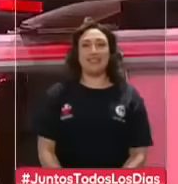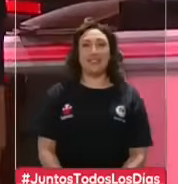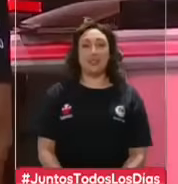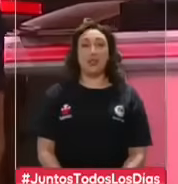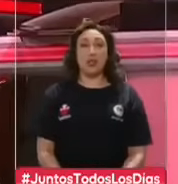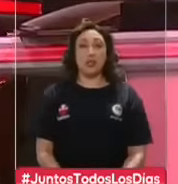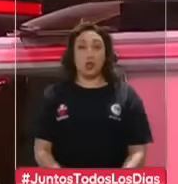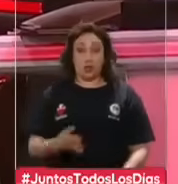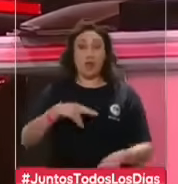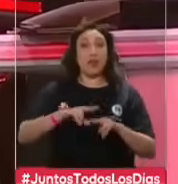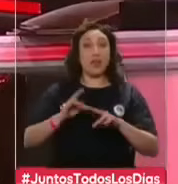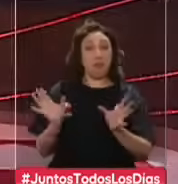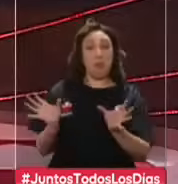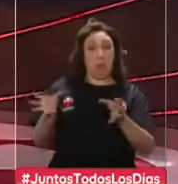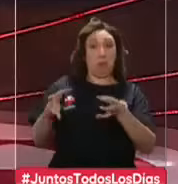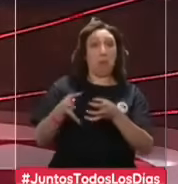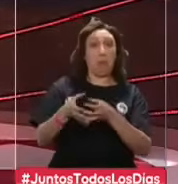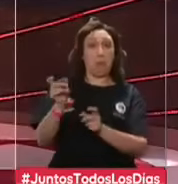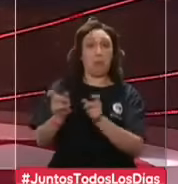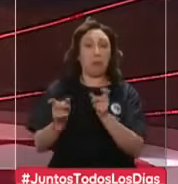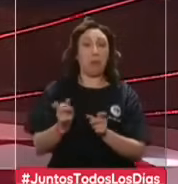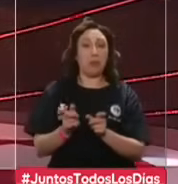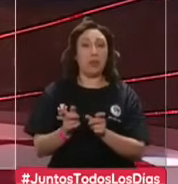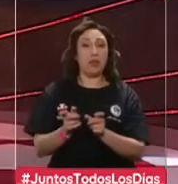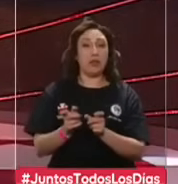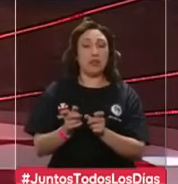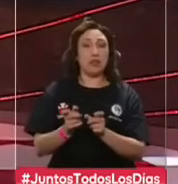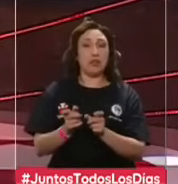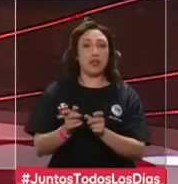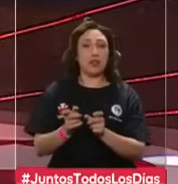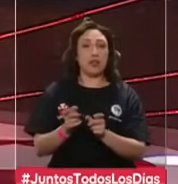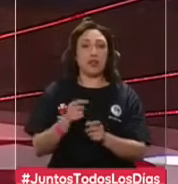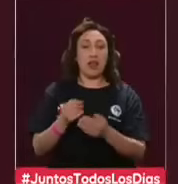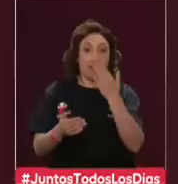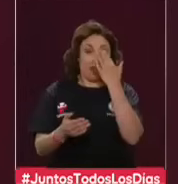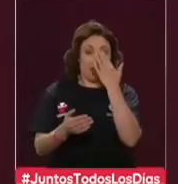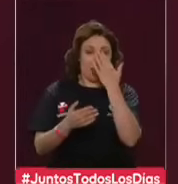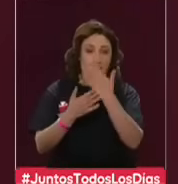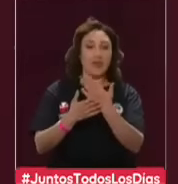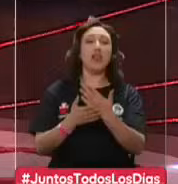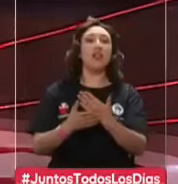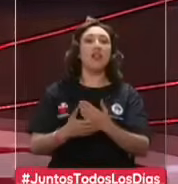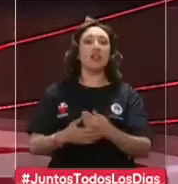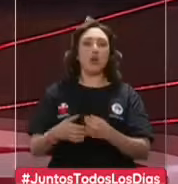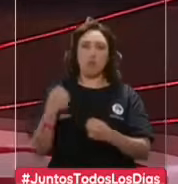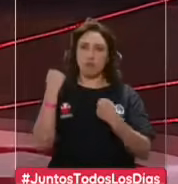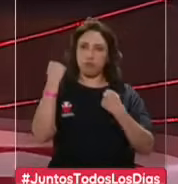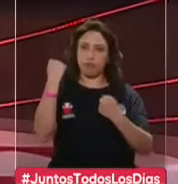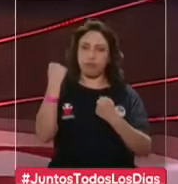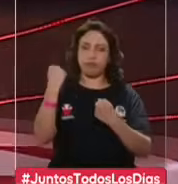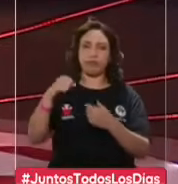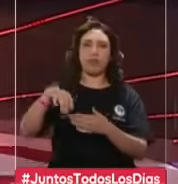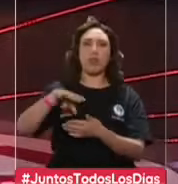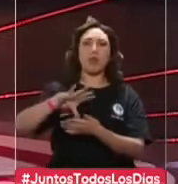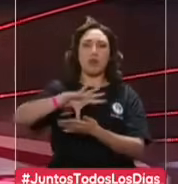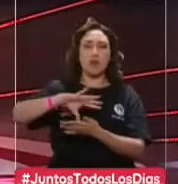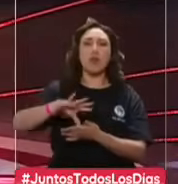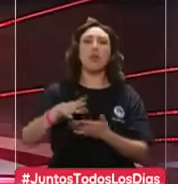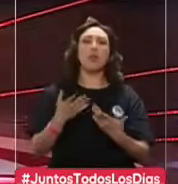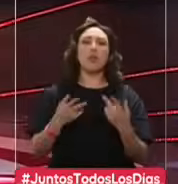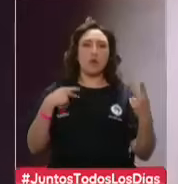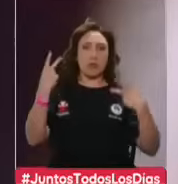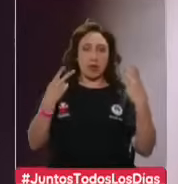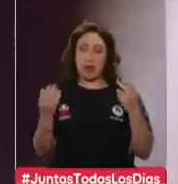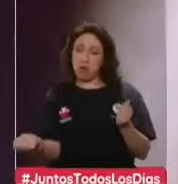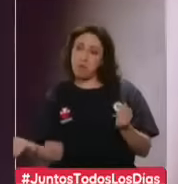Oye, de hecho, hicimos una agrupación, fíjate, que era el Frente Patriótico Hormonal. Nos juntamos con el Movimiento